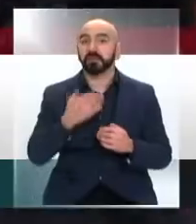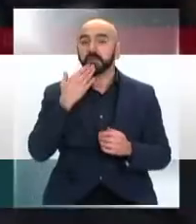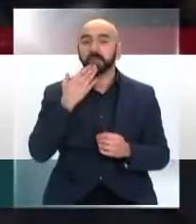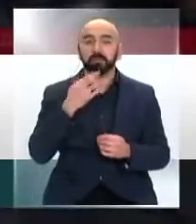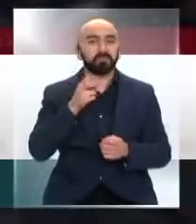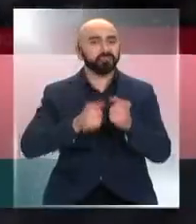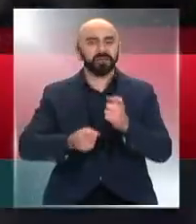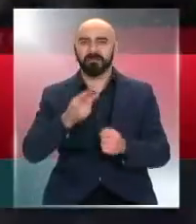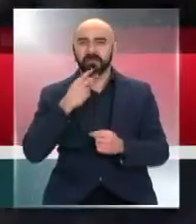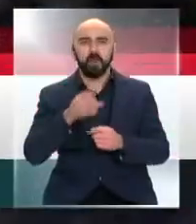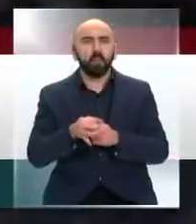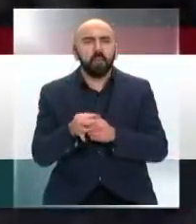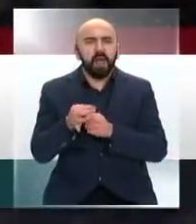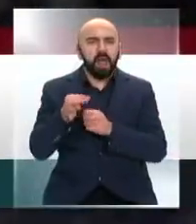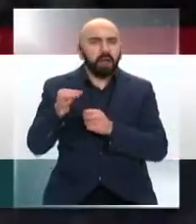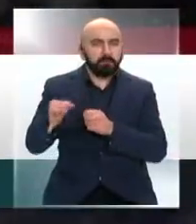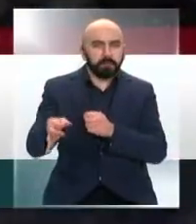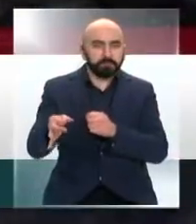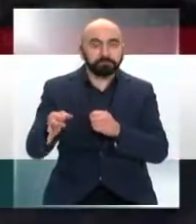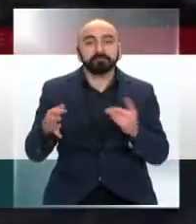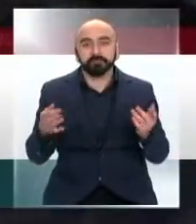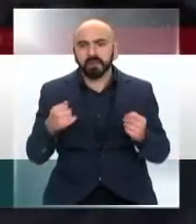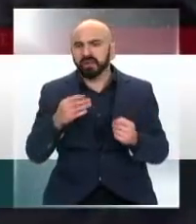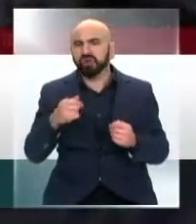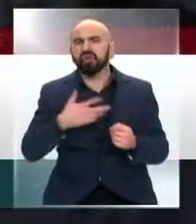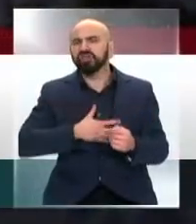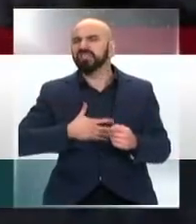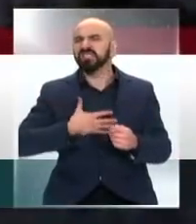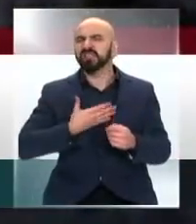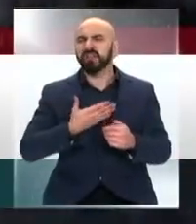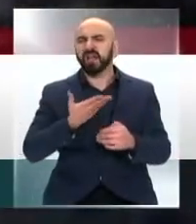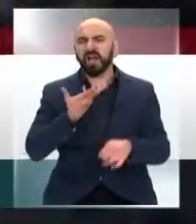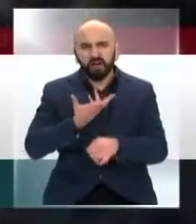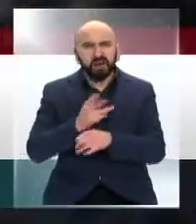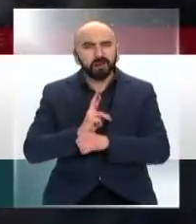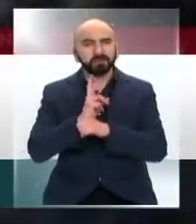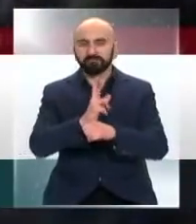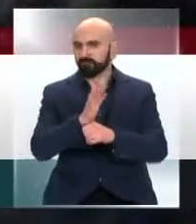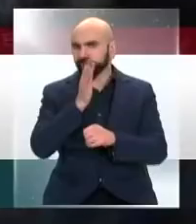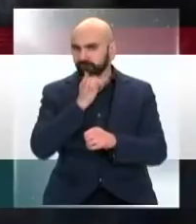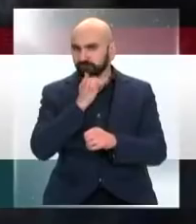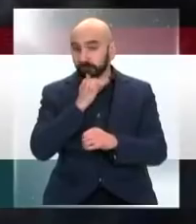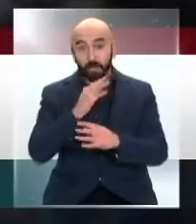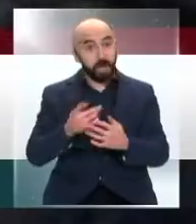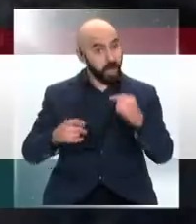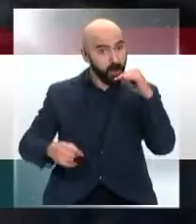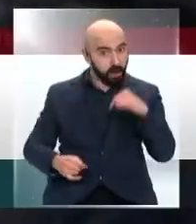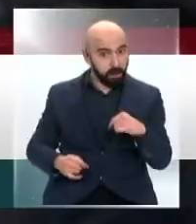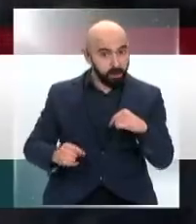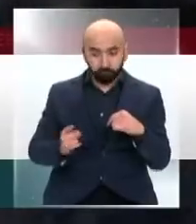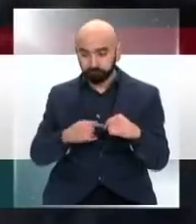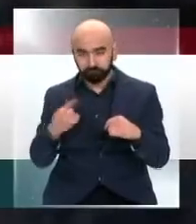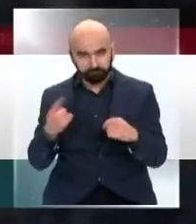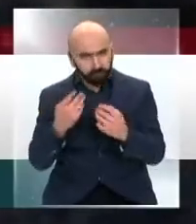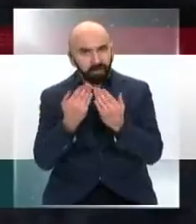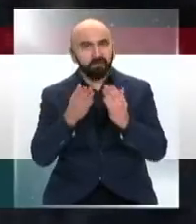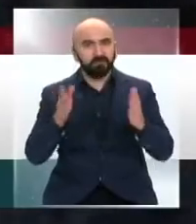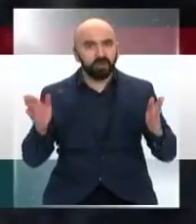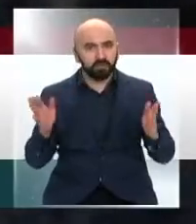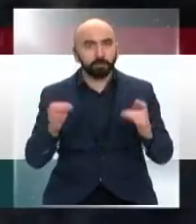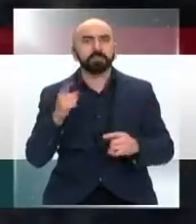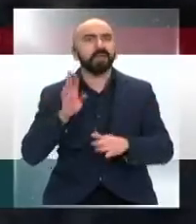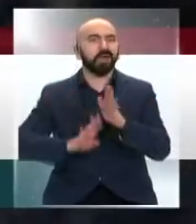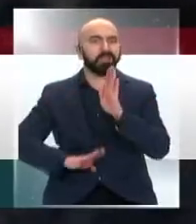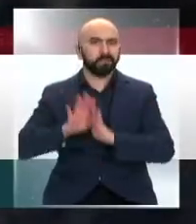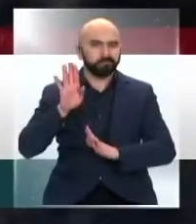aislados también, que no se sienten representados por nadie, a quienes han desconfiado de la política, que acaban de encontrar las puertas abiertas para una candidatura que